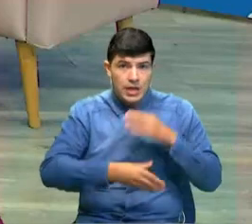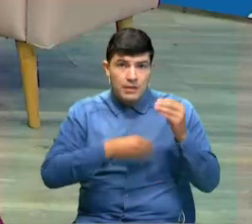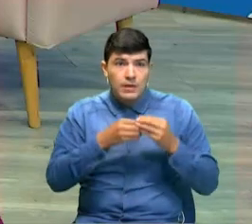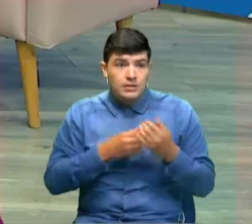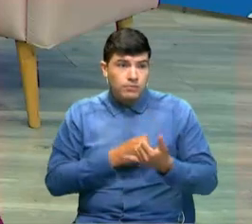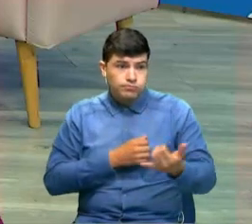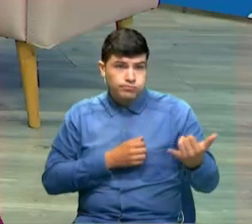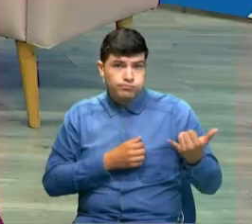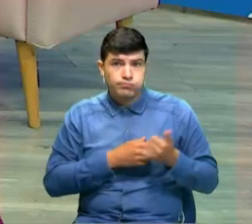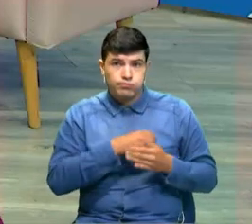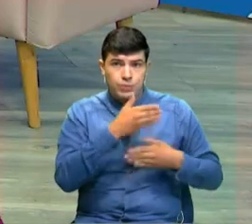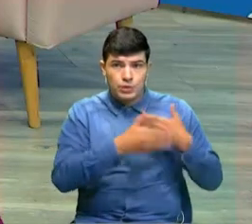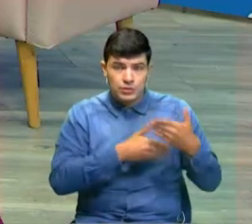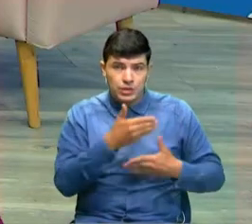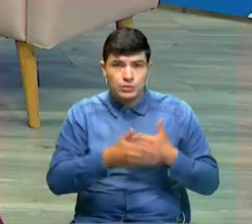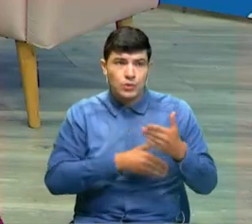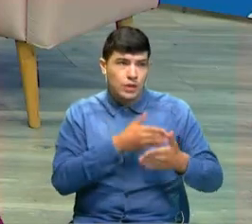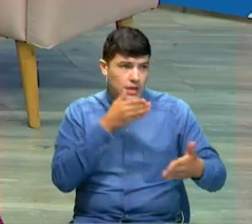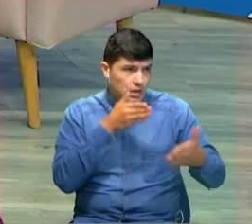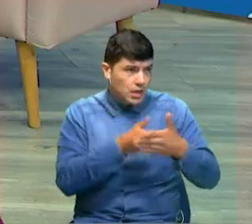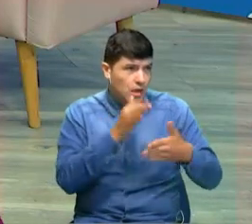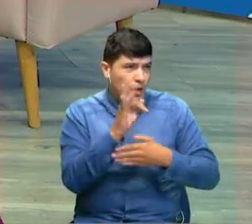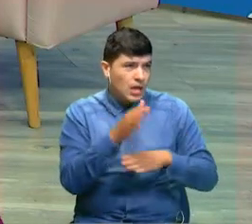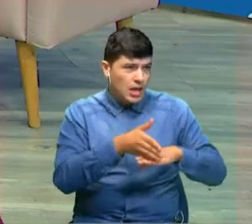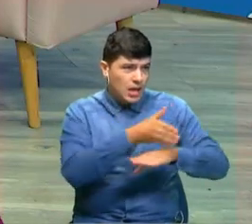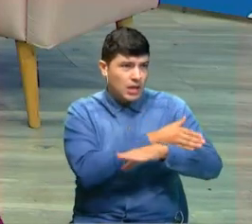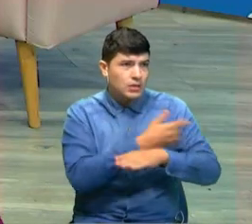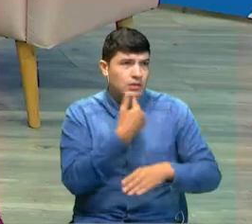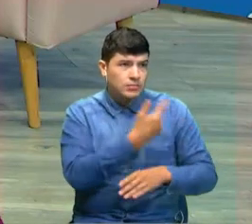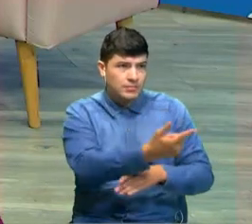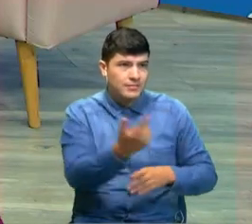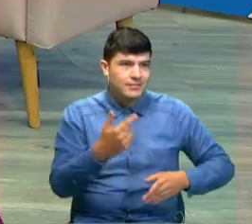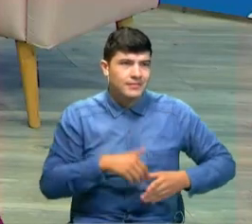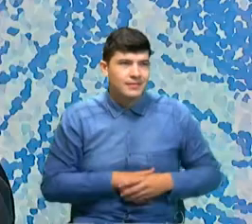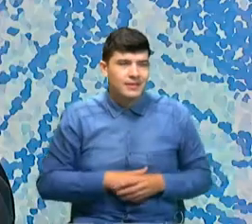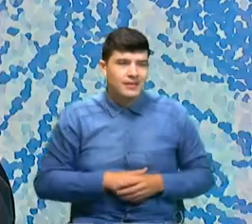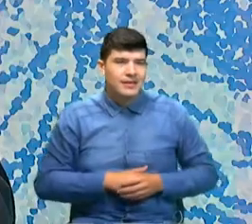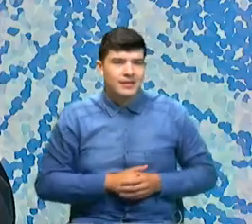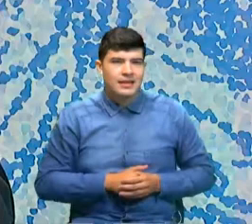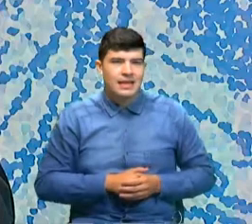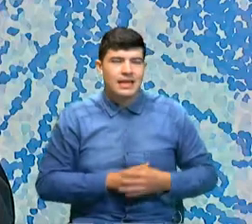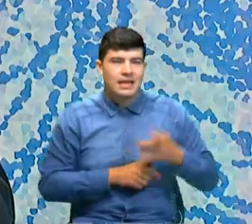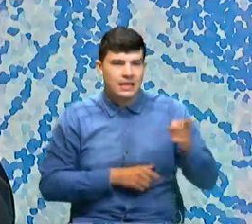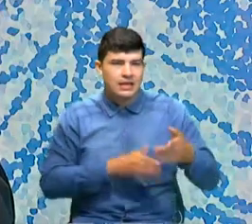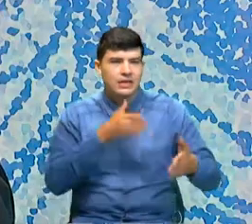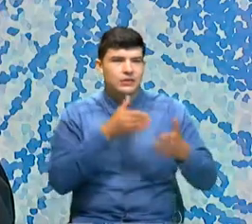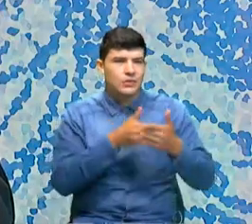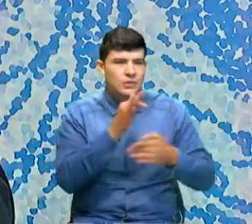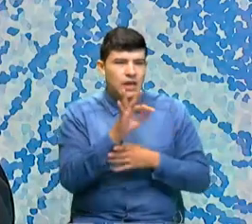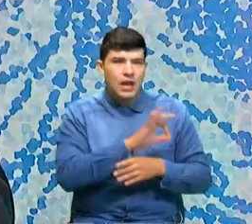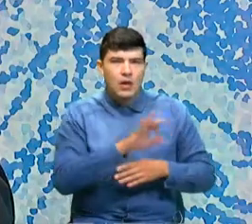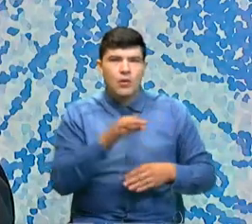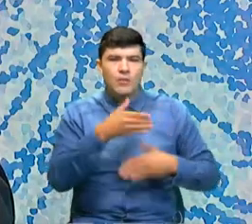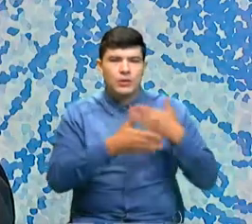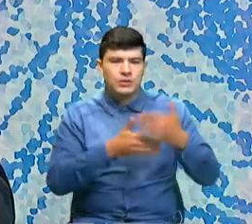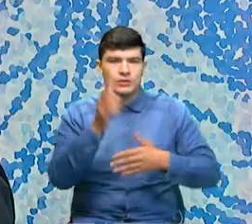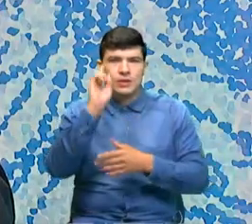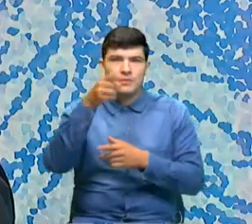unos mecanismos pequeños o medianos como los que ya hay, que la tutela, la vía